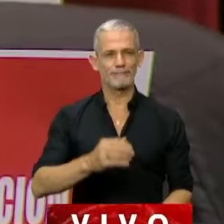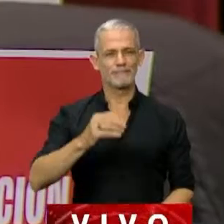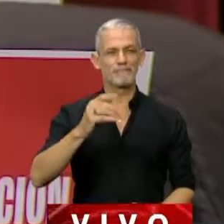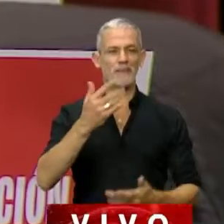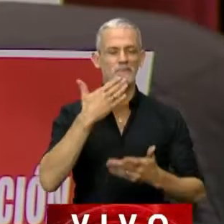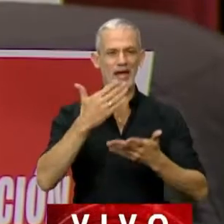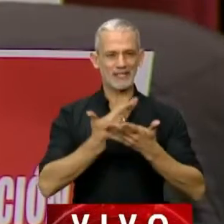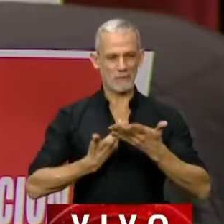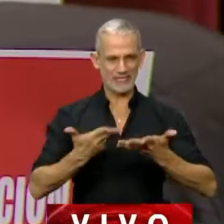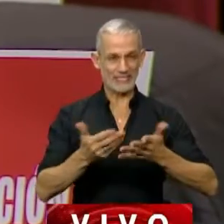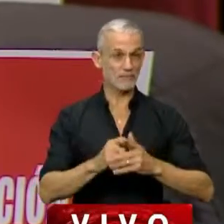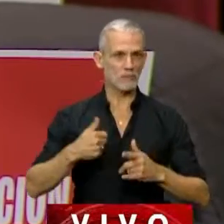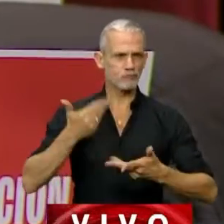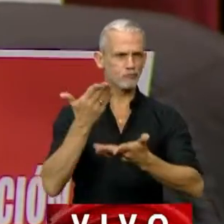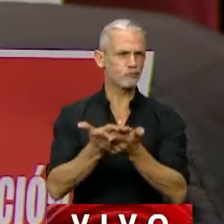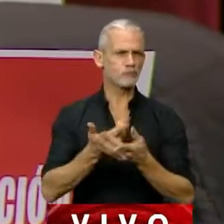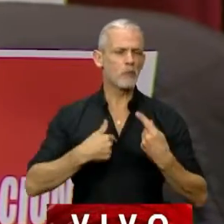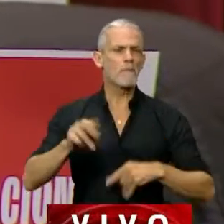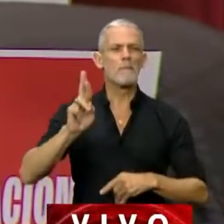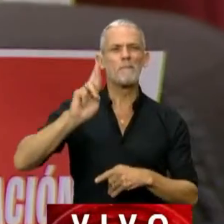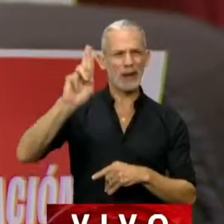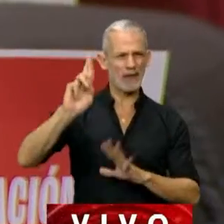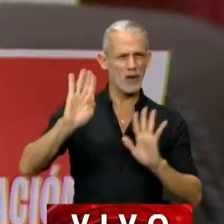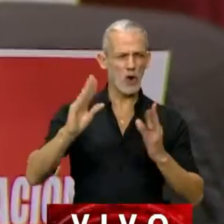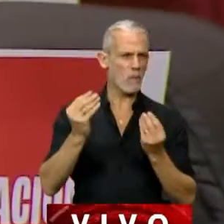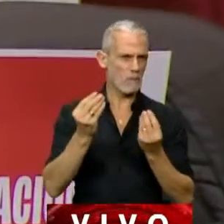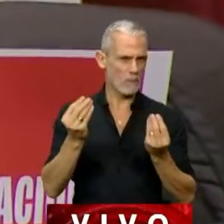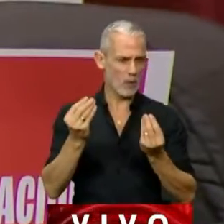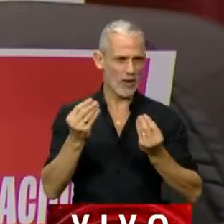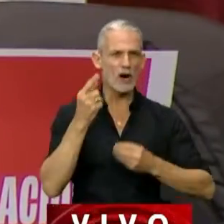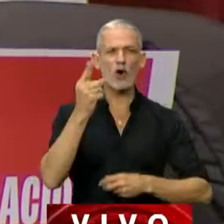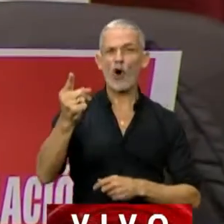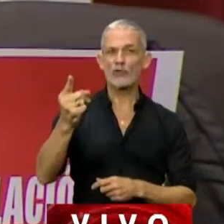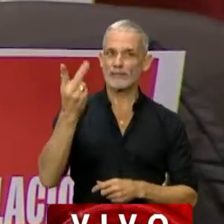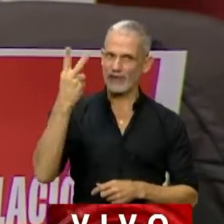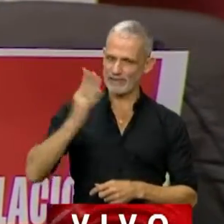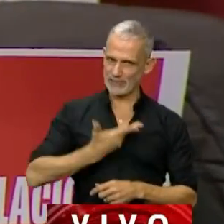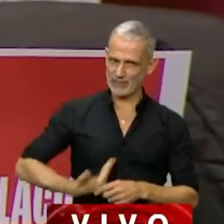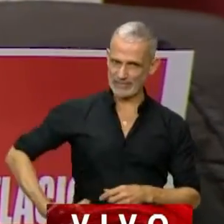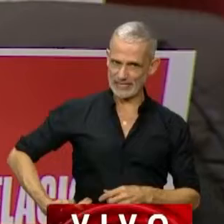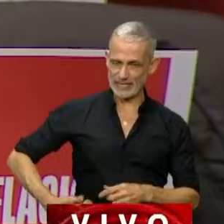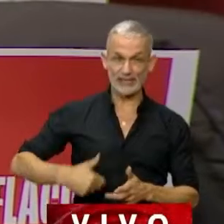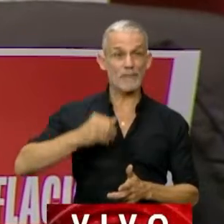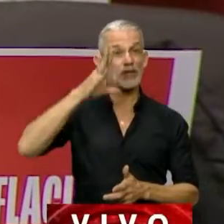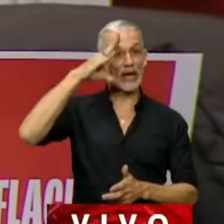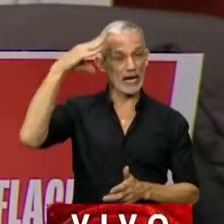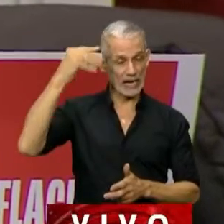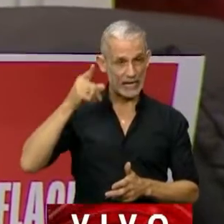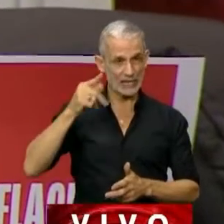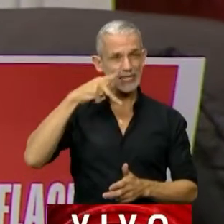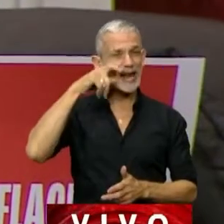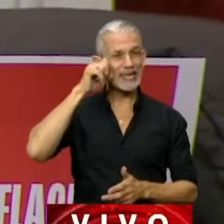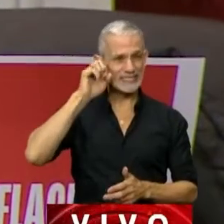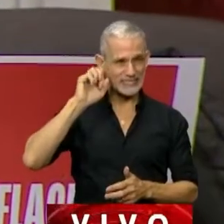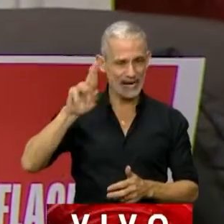Gracias, señor presidente. Vengo a presentar una cuestión de privilegio contra la vicepresidenta Cristina Fernández de